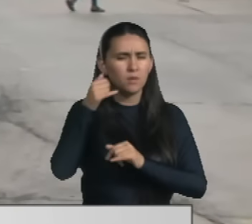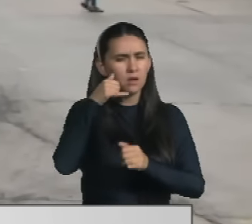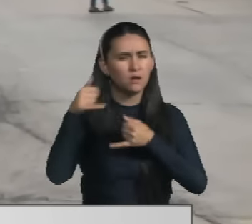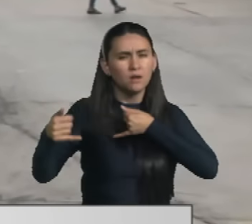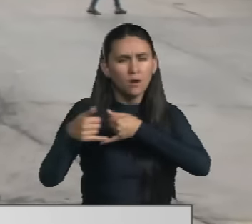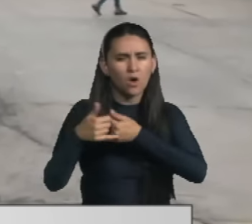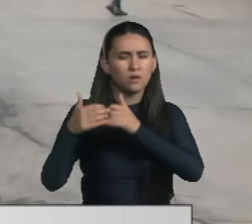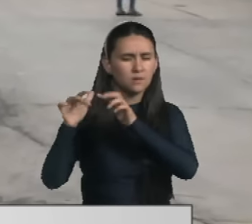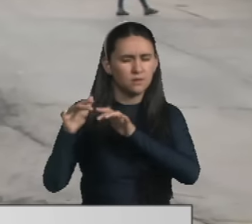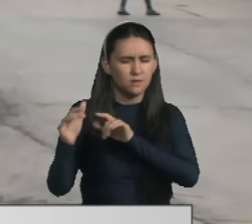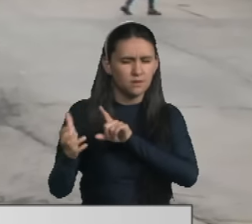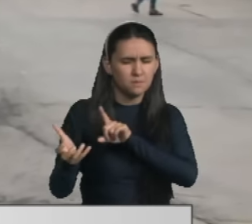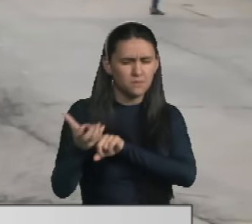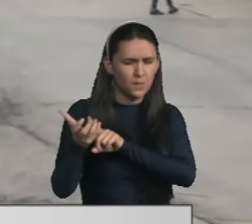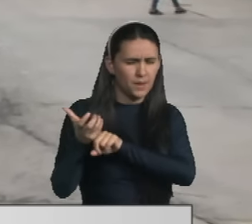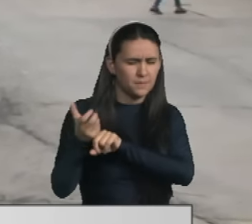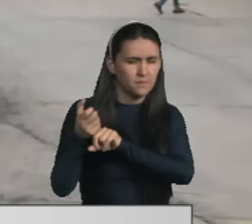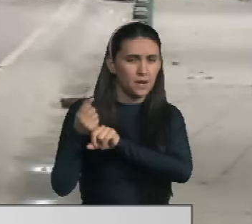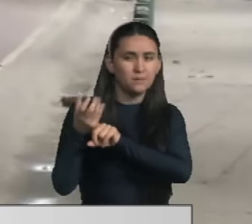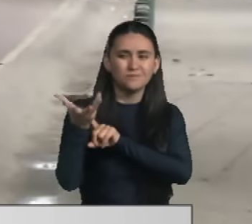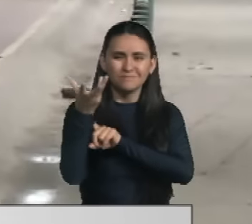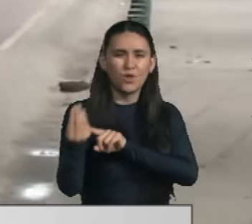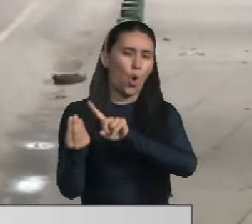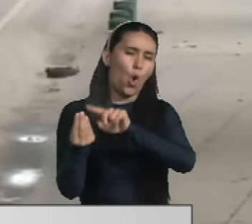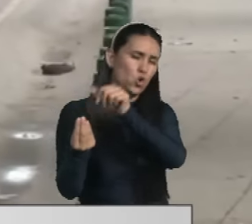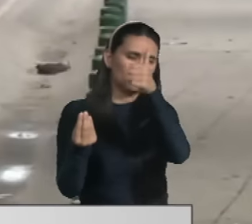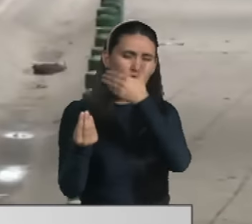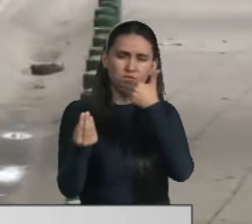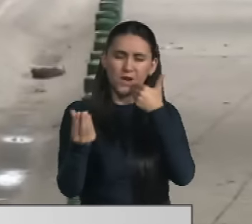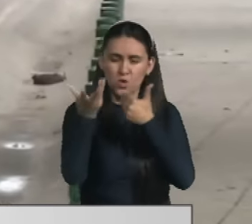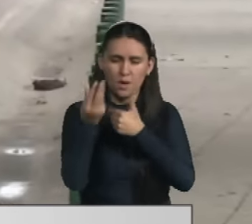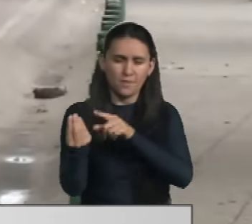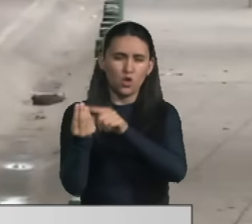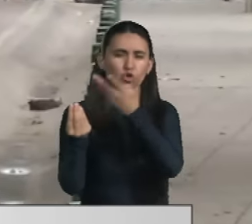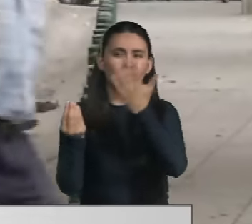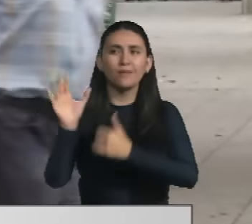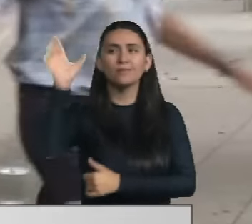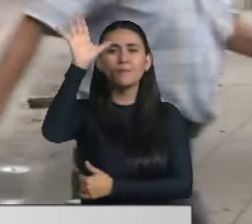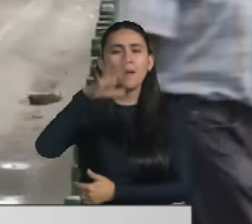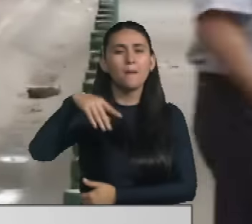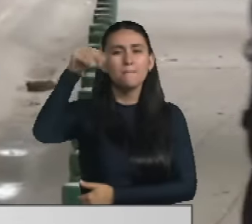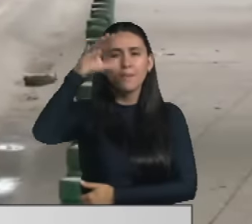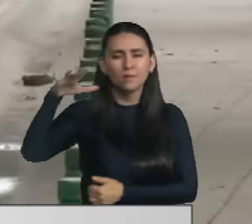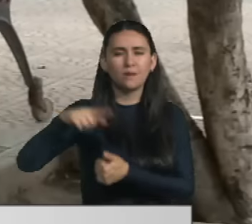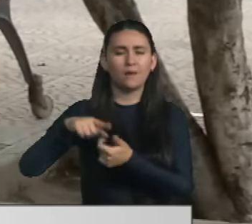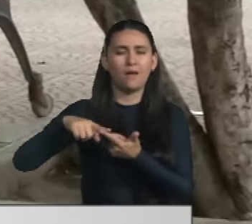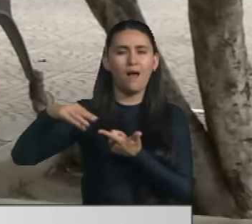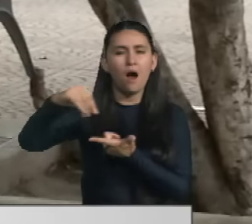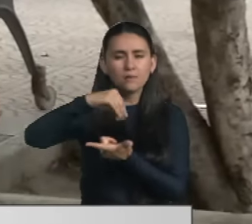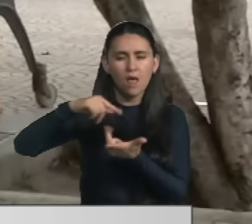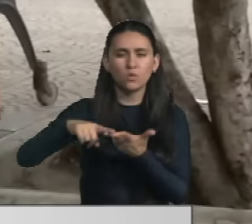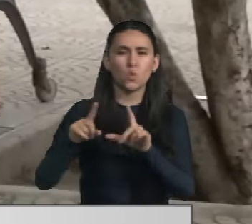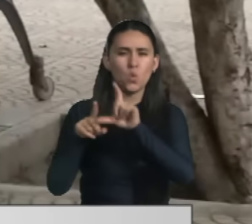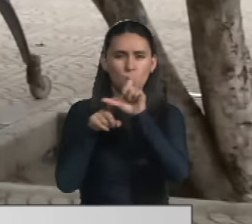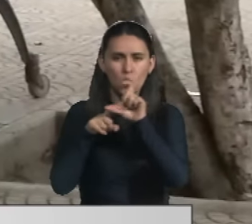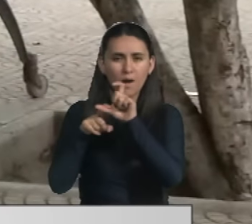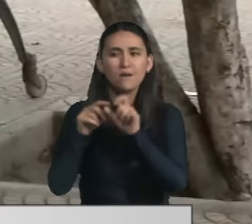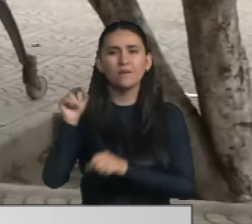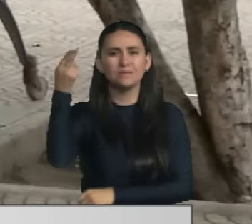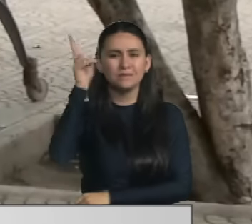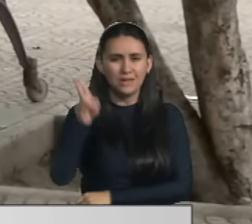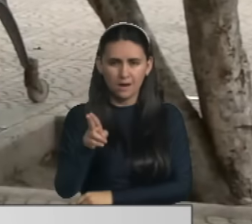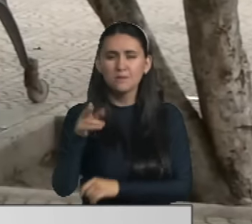a la columna móvil Bernardo Jaramillo Osa, que opera en los departamentos de Magdalena, Atlántico, La Guajira y